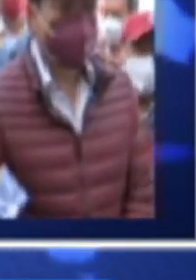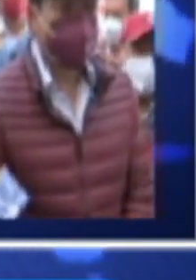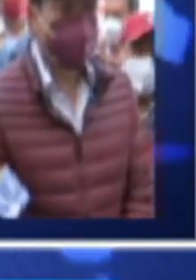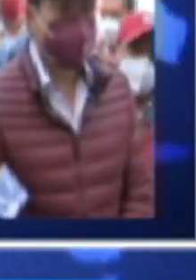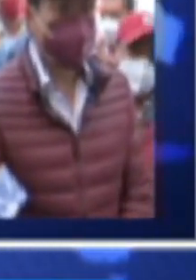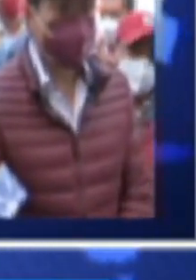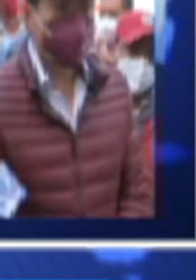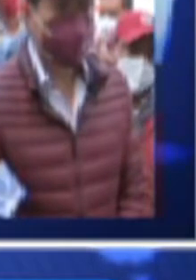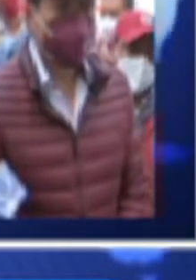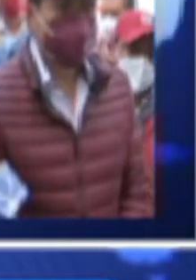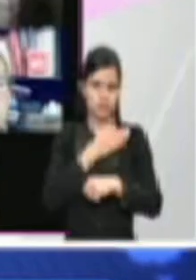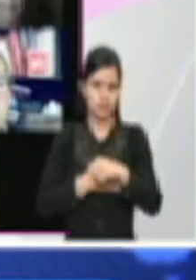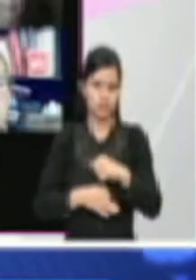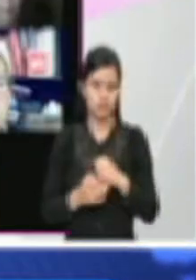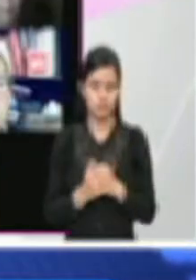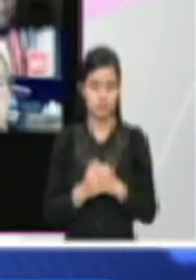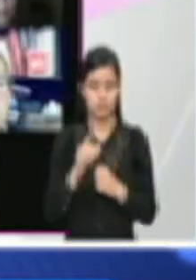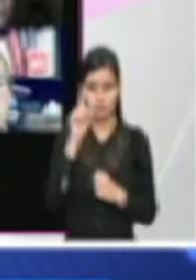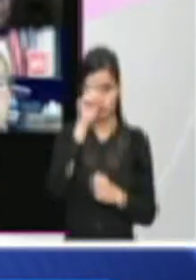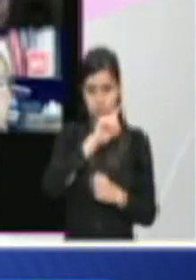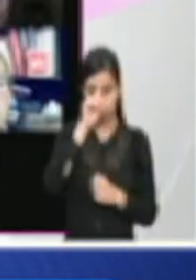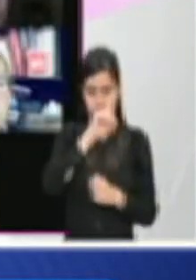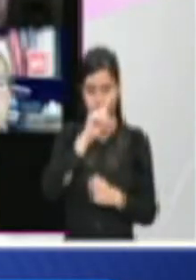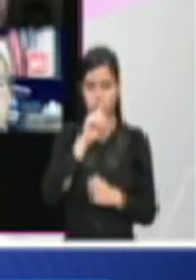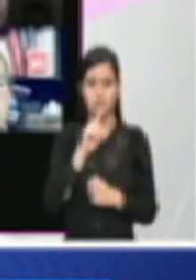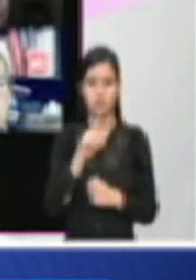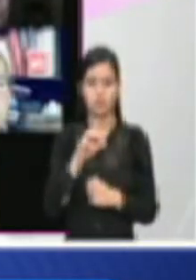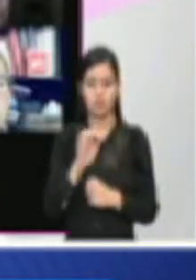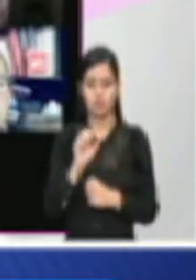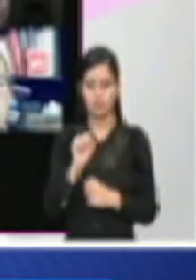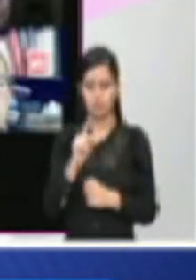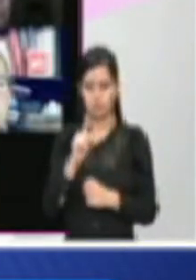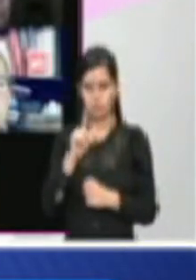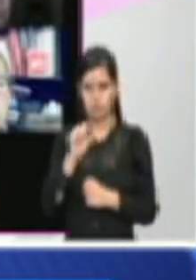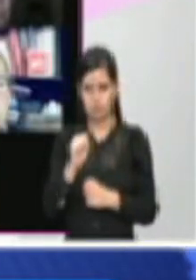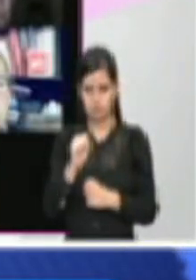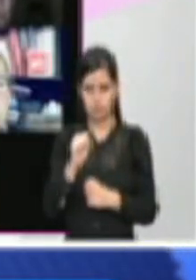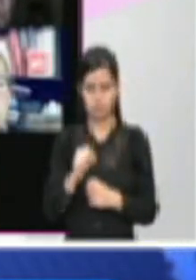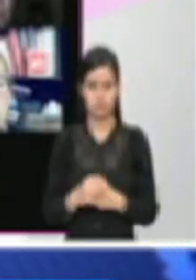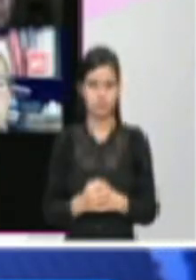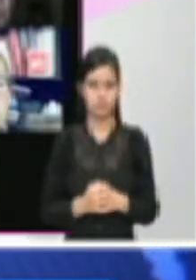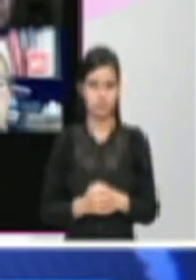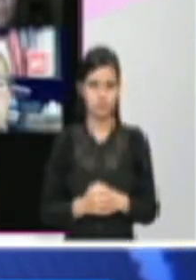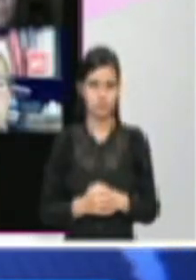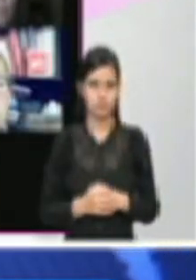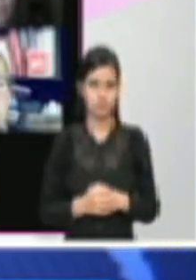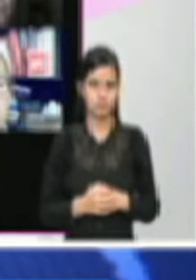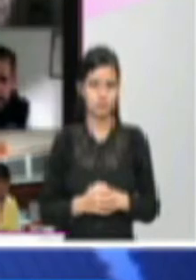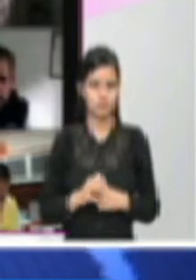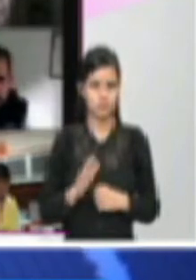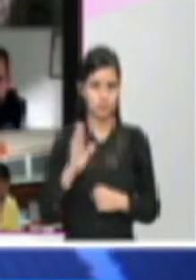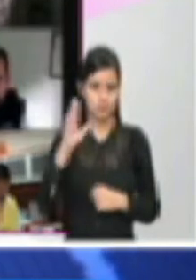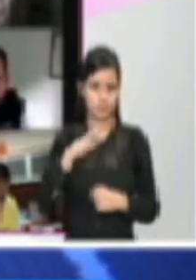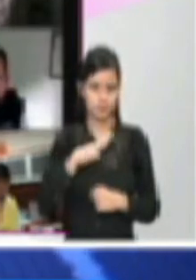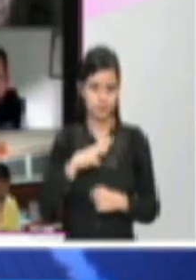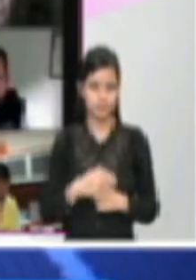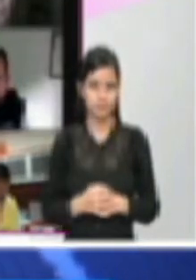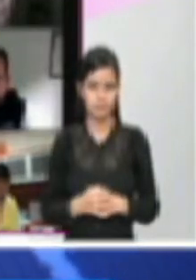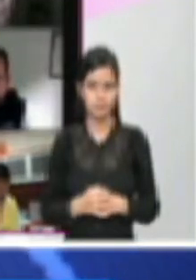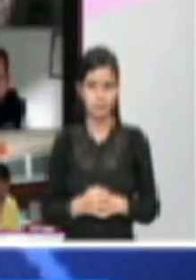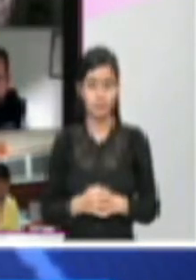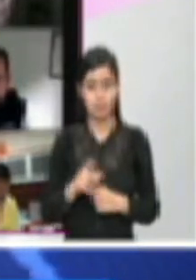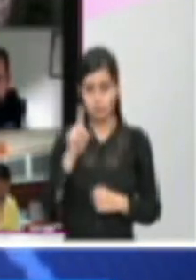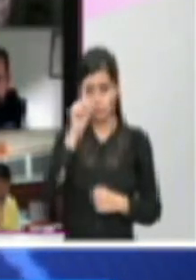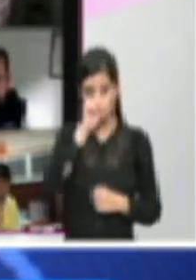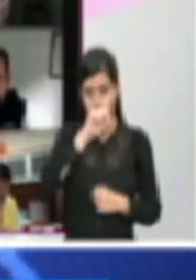otro punto de vista esté mal, esté fuera de la ley, tenga sesgo, está contemplado por la ley. Y